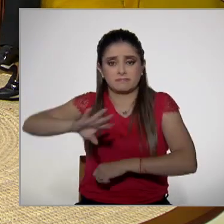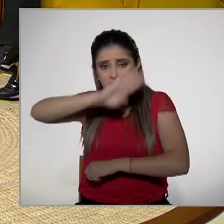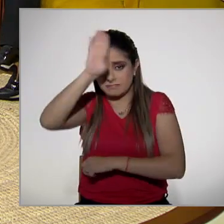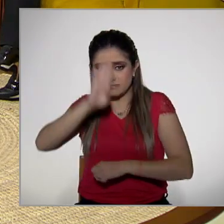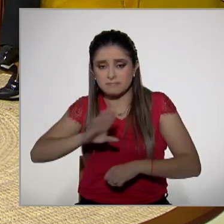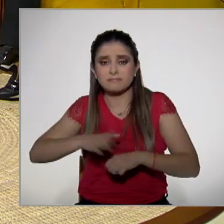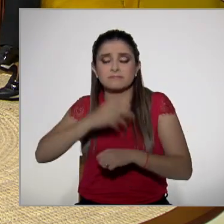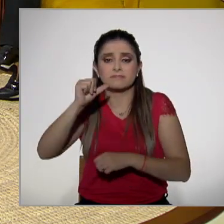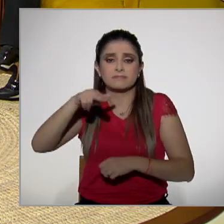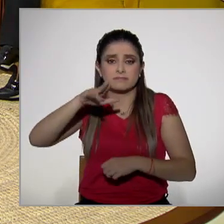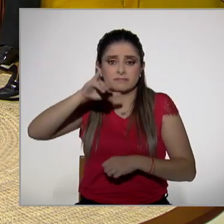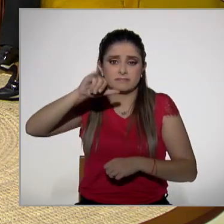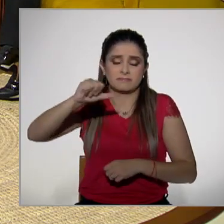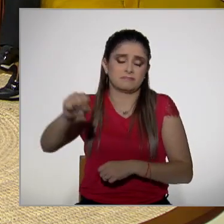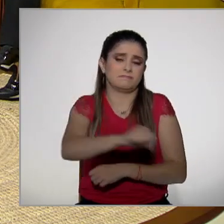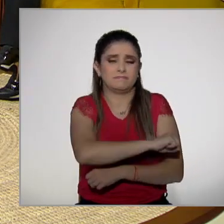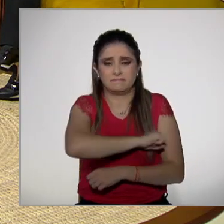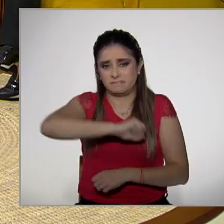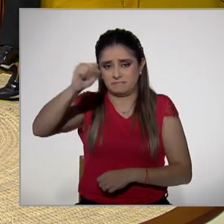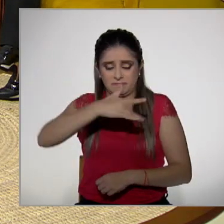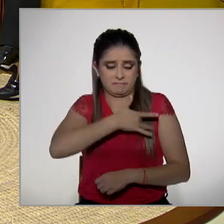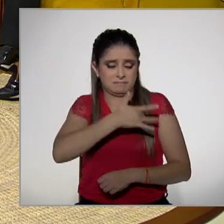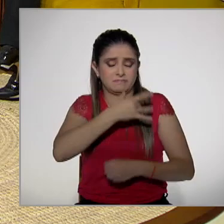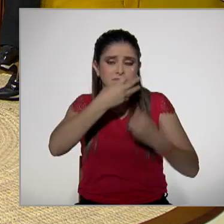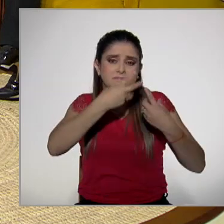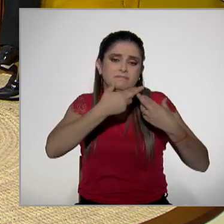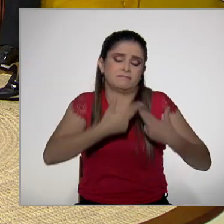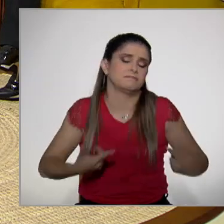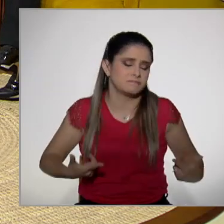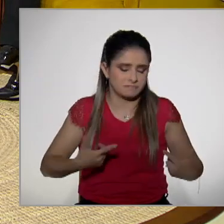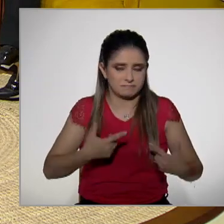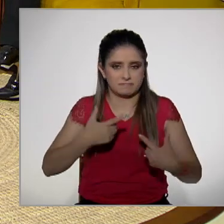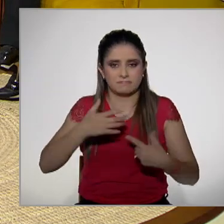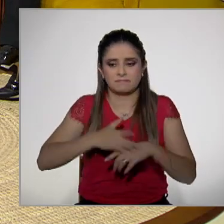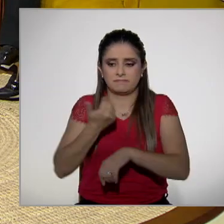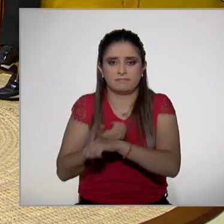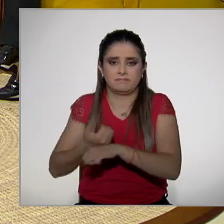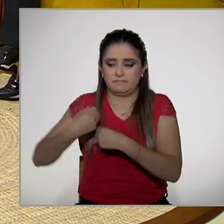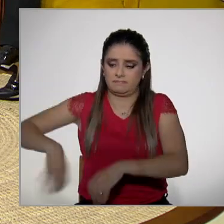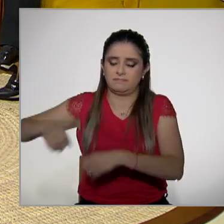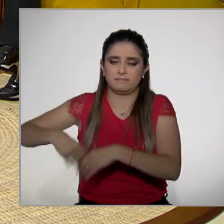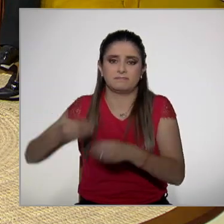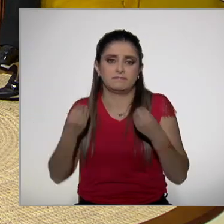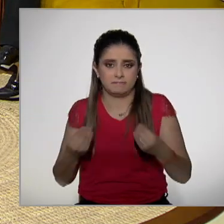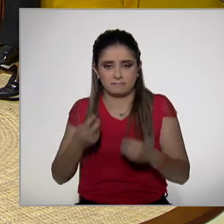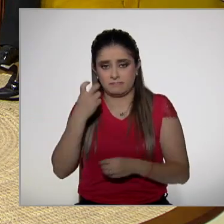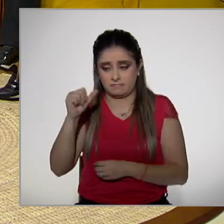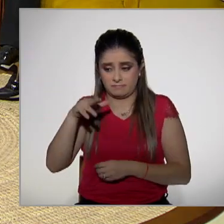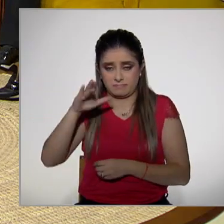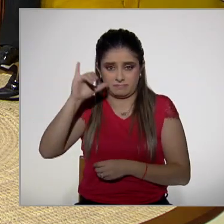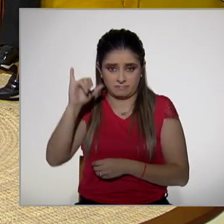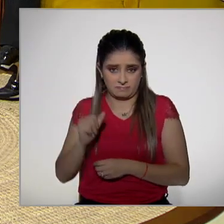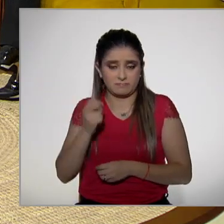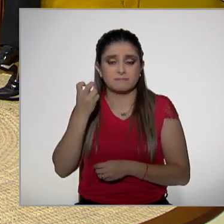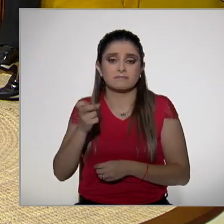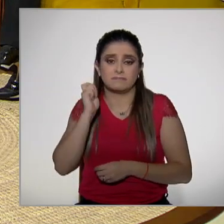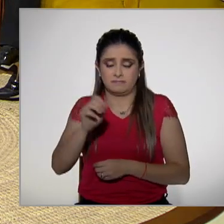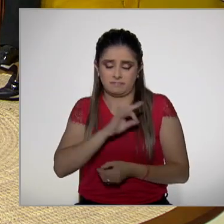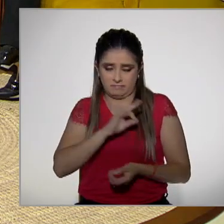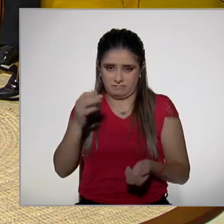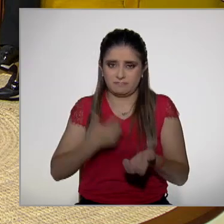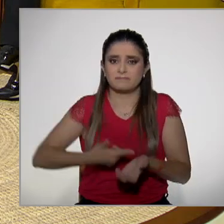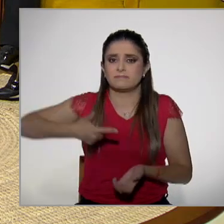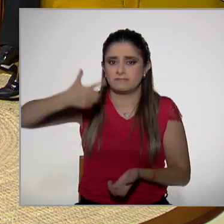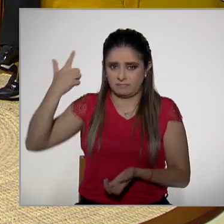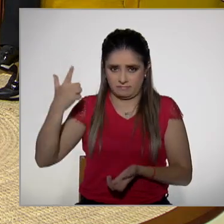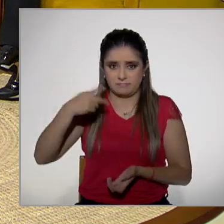anemia súbita va a hacer que mi corazón no pueda funcionar y se me va a tronar entonces es importante que sepamos que una anemia puede llegar a ser algo muy grave pero